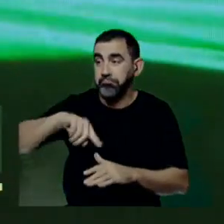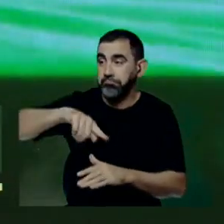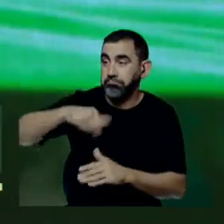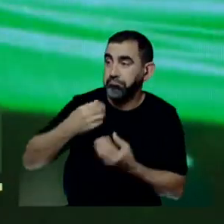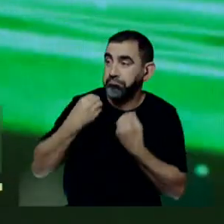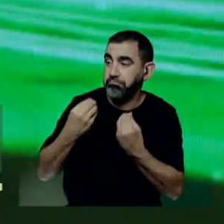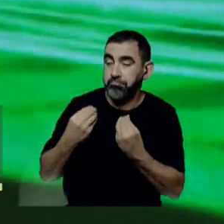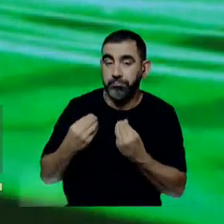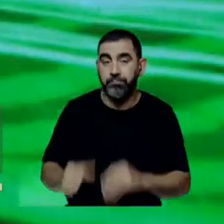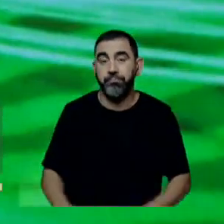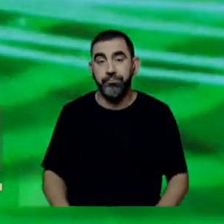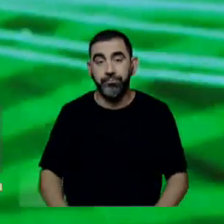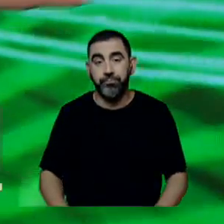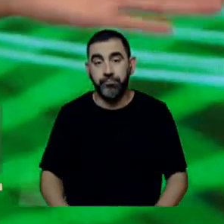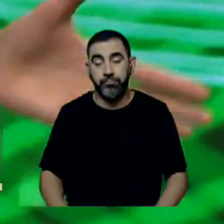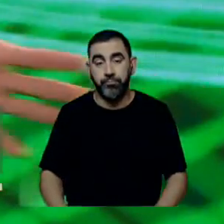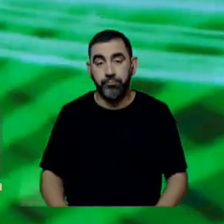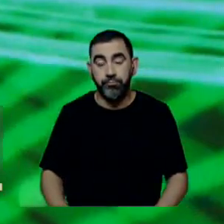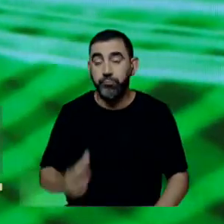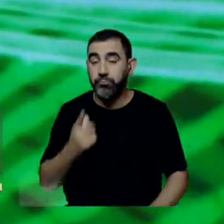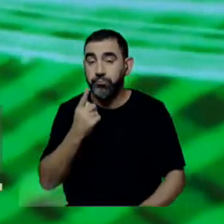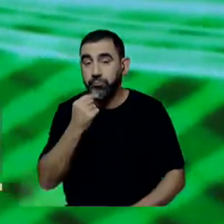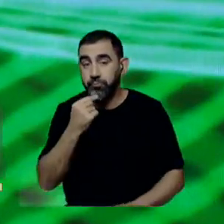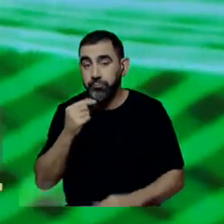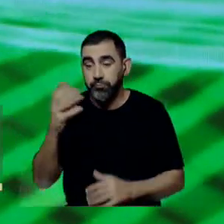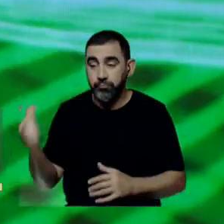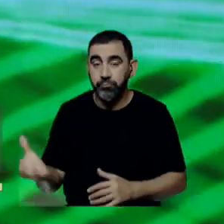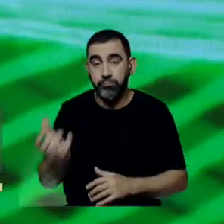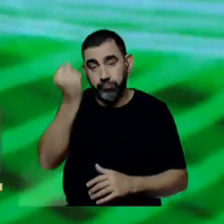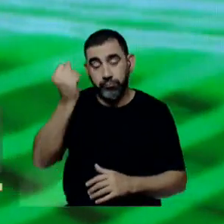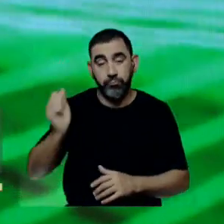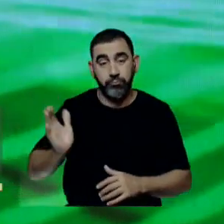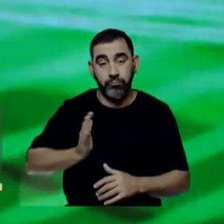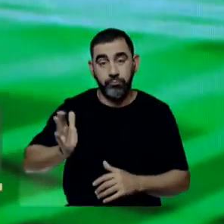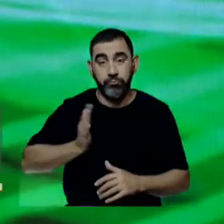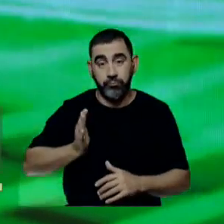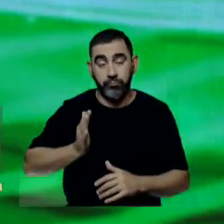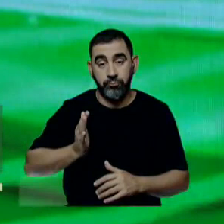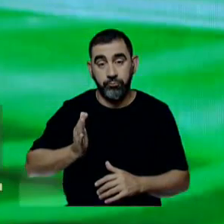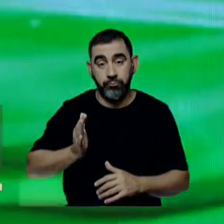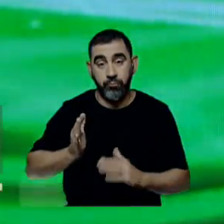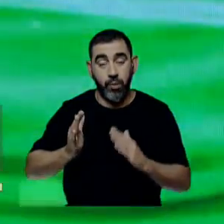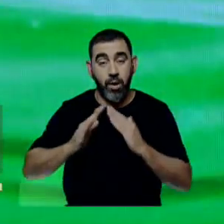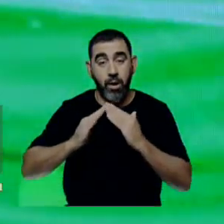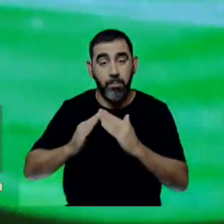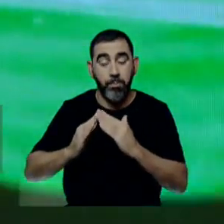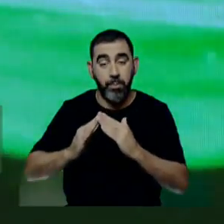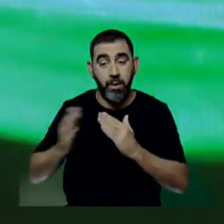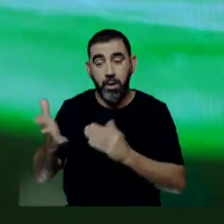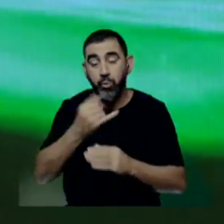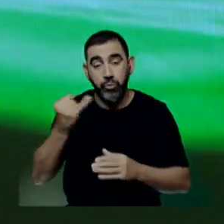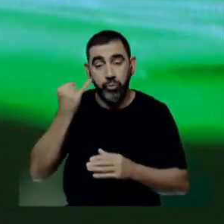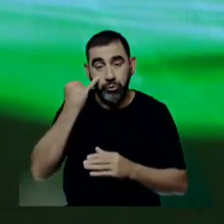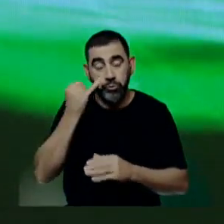dónde estaba y fue la policía quien la encontró y se encontraba en un apartamento siendo